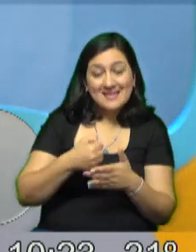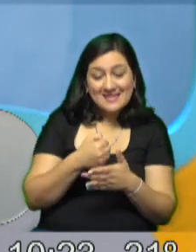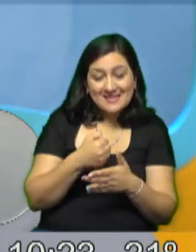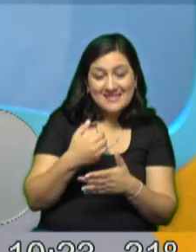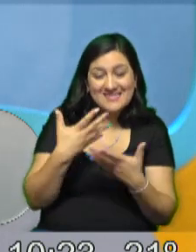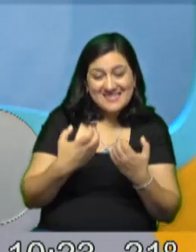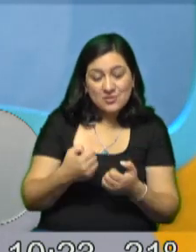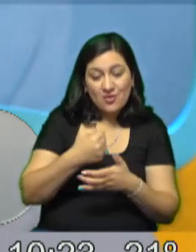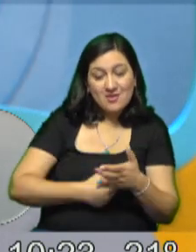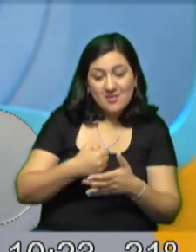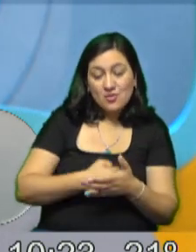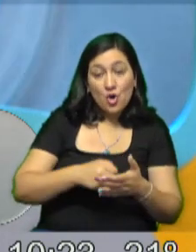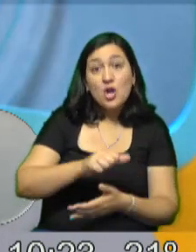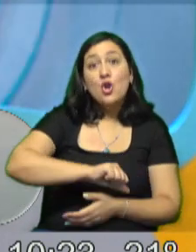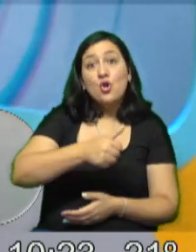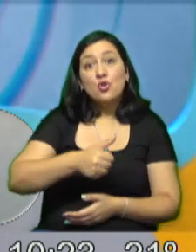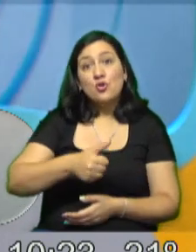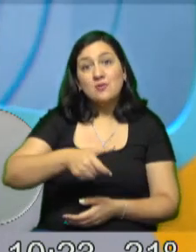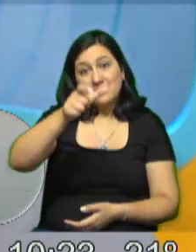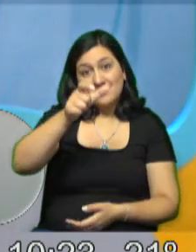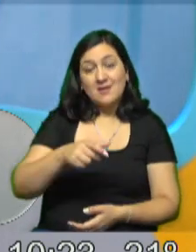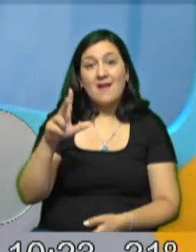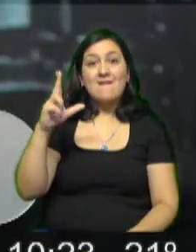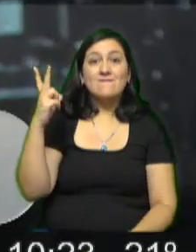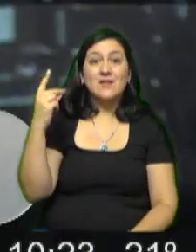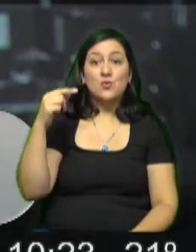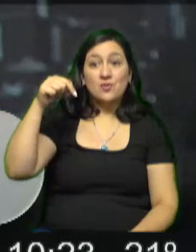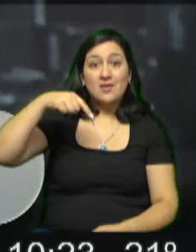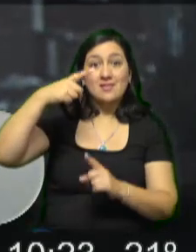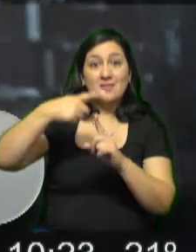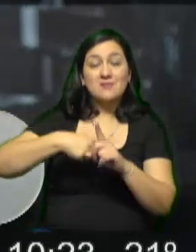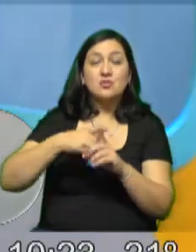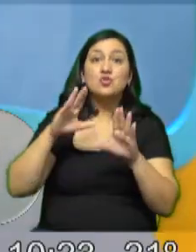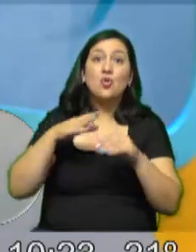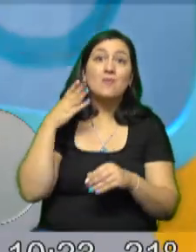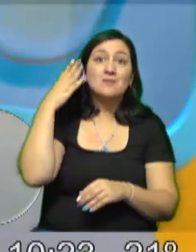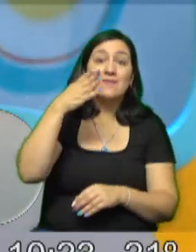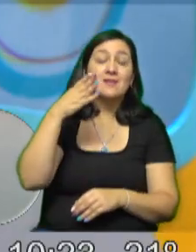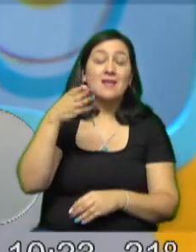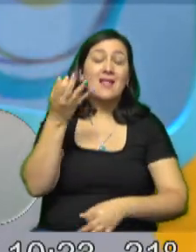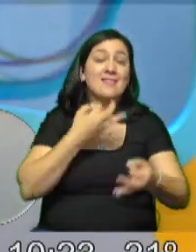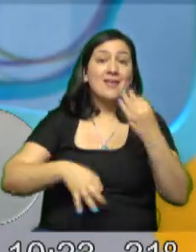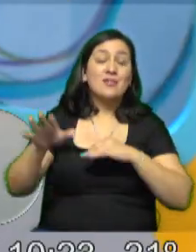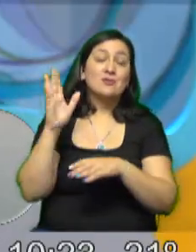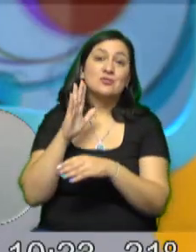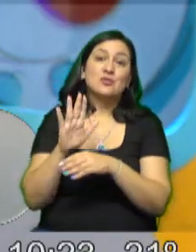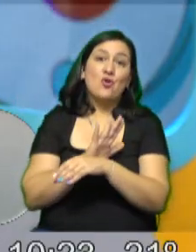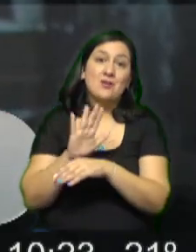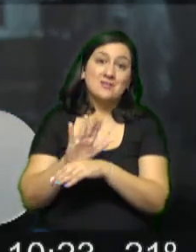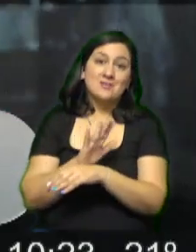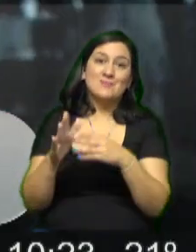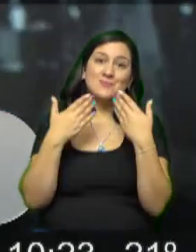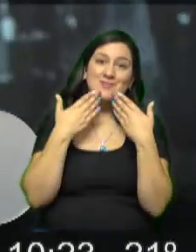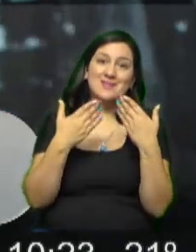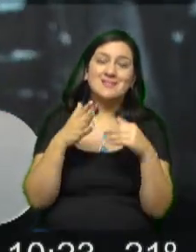es. Para todos y nos dio un mensaje muy grande. El 21 de este mes vamos todos a verte al Teatro Solís, aplaudirte y agradecerte todo este recorrido. Muchas